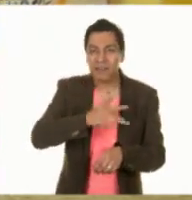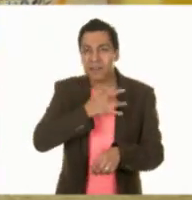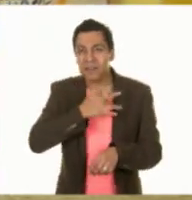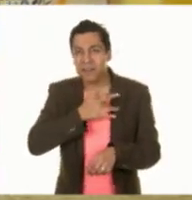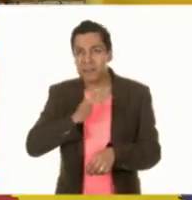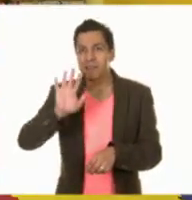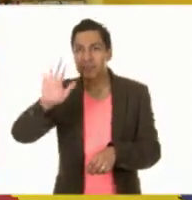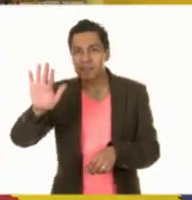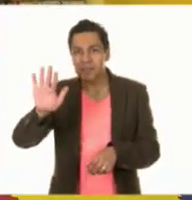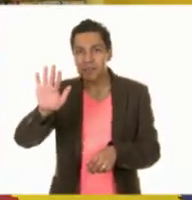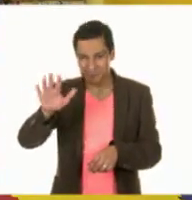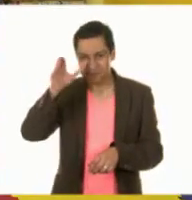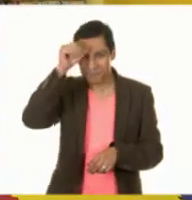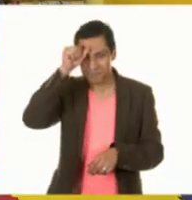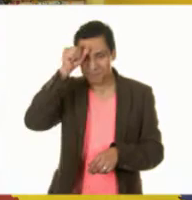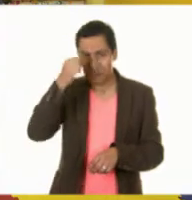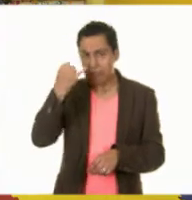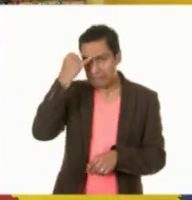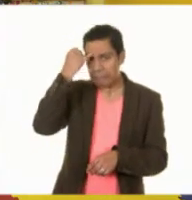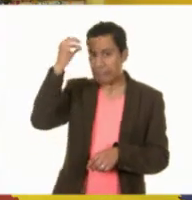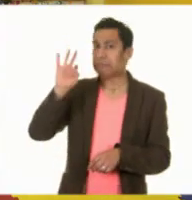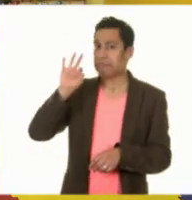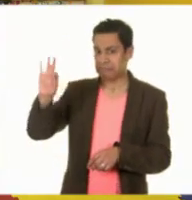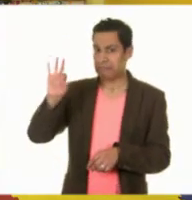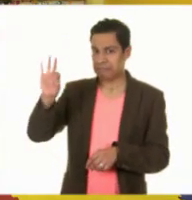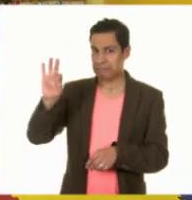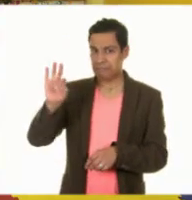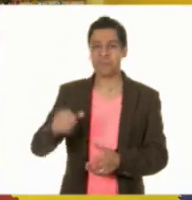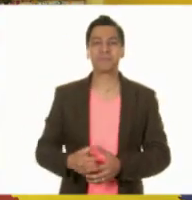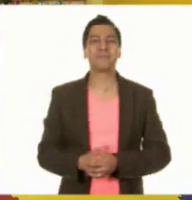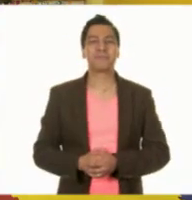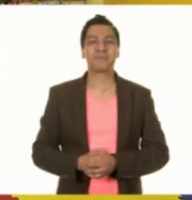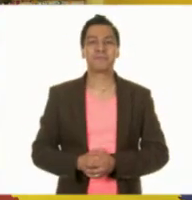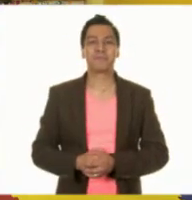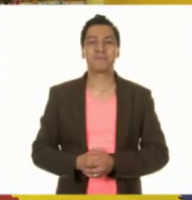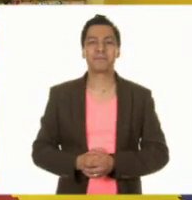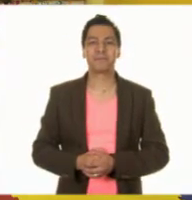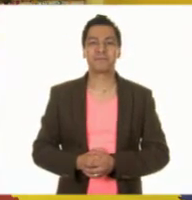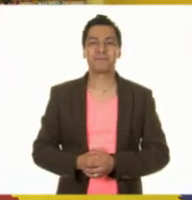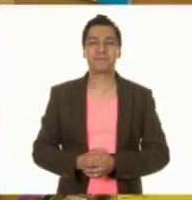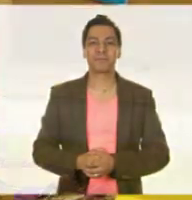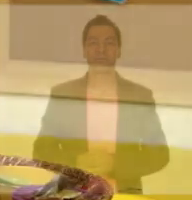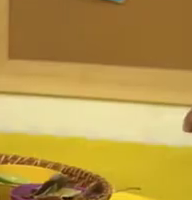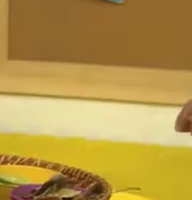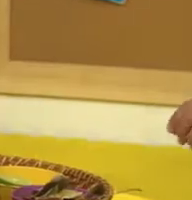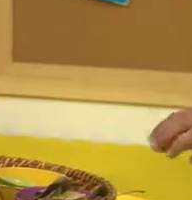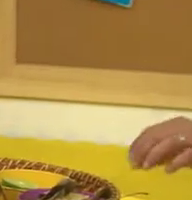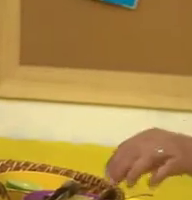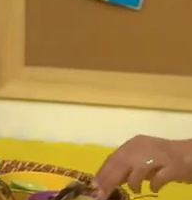estética. ¡Qué buena idea, Ramón! Voy a comenzar. Muy bien. A ver.